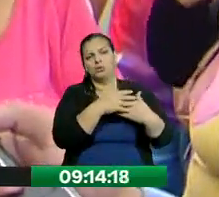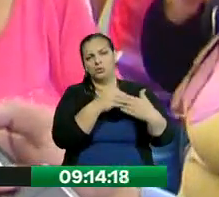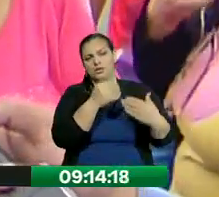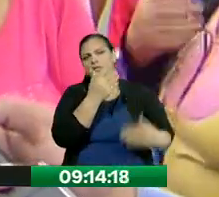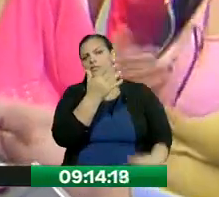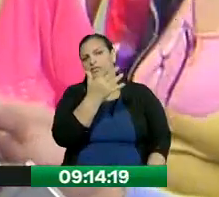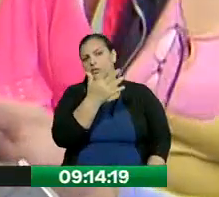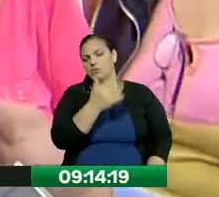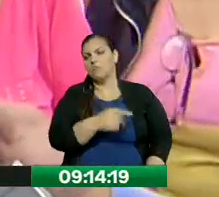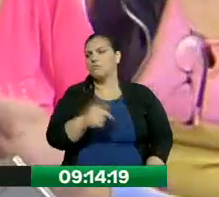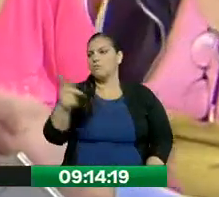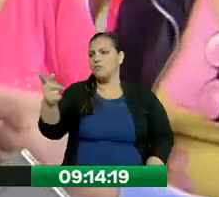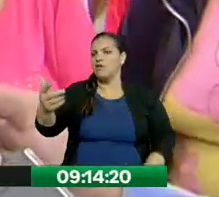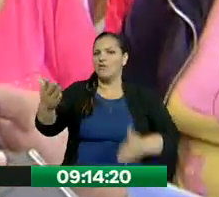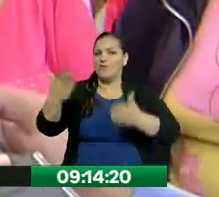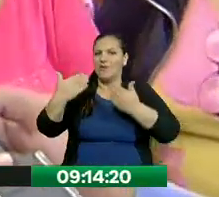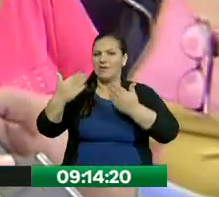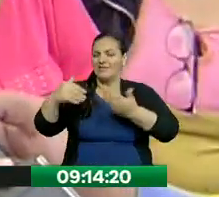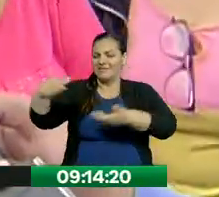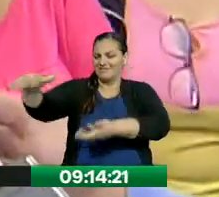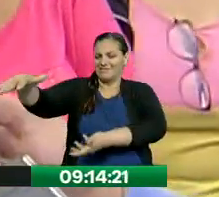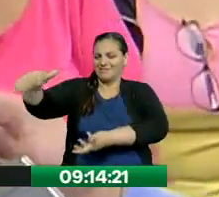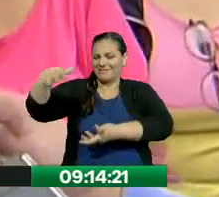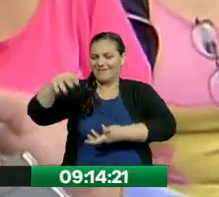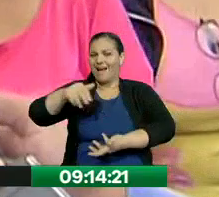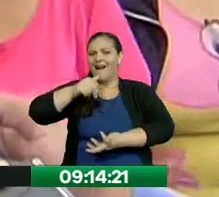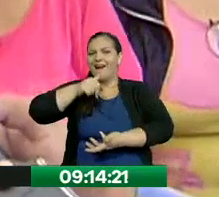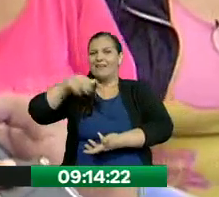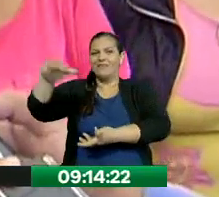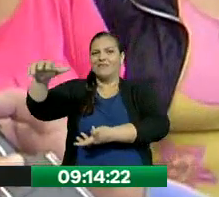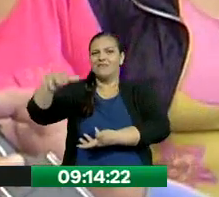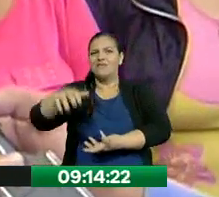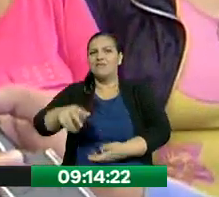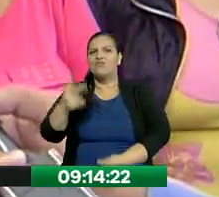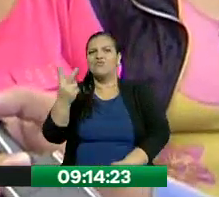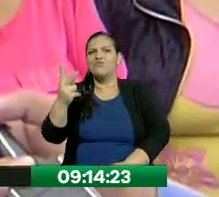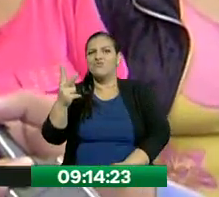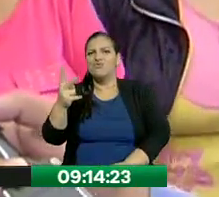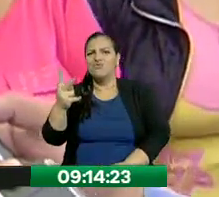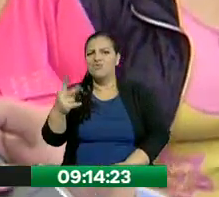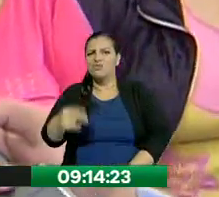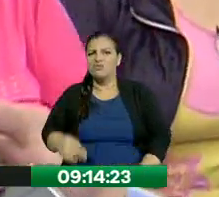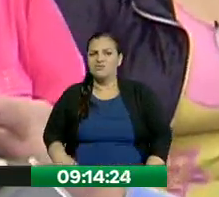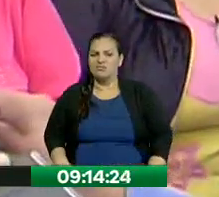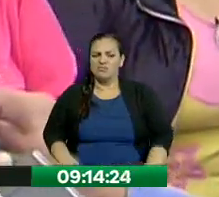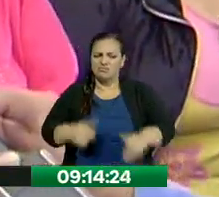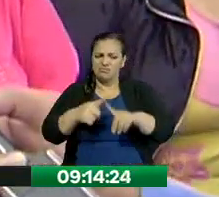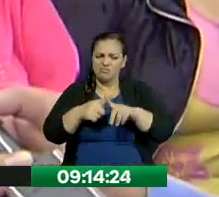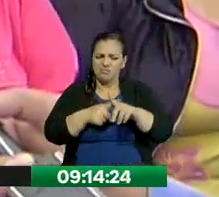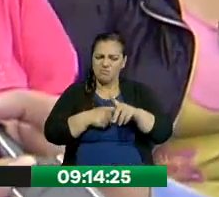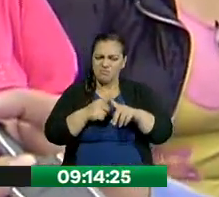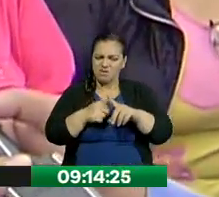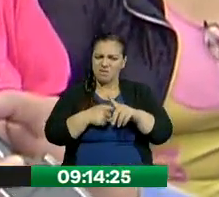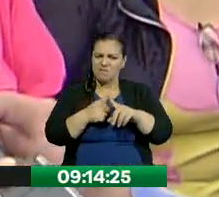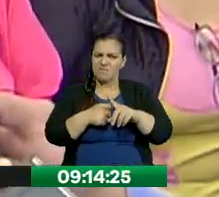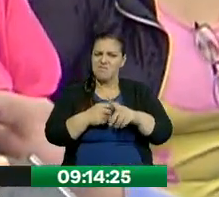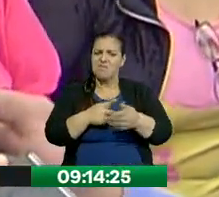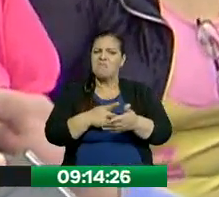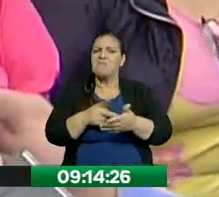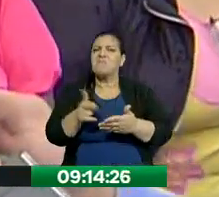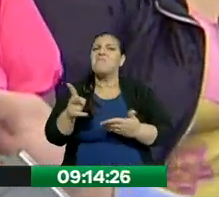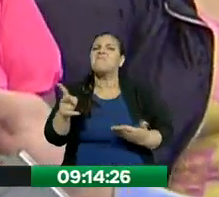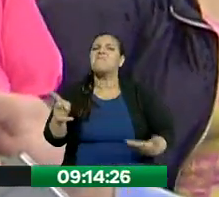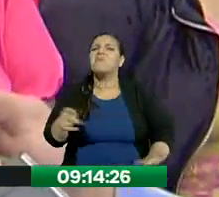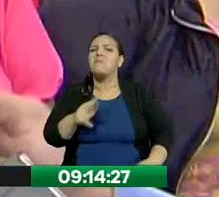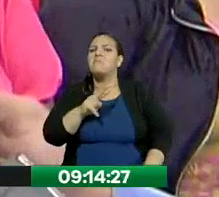mes. Entonces, ¿qué ayuda nos está dando ella? Ya, mire, son 4 años que ella está ahí. 4 años, que